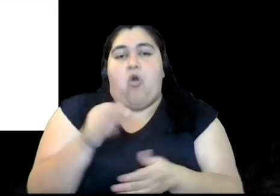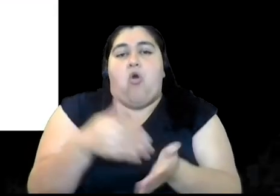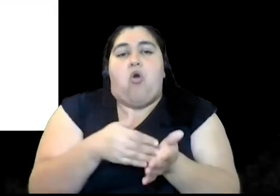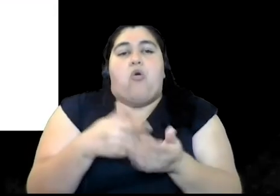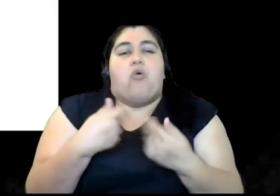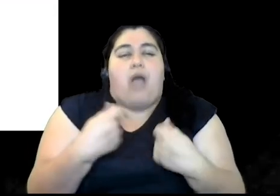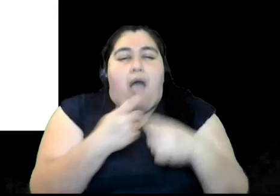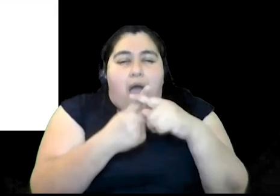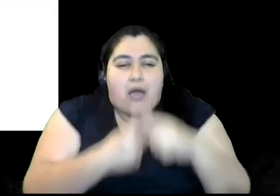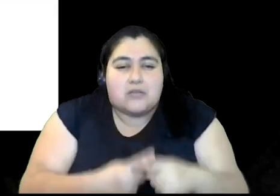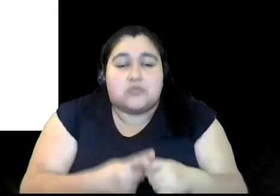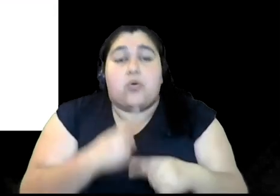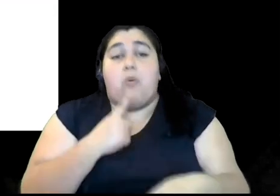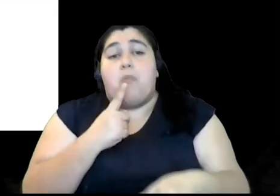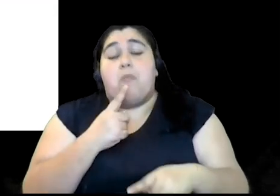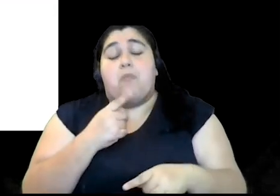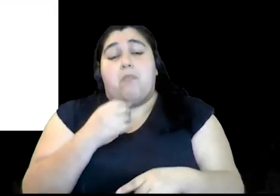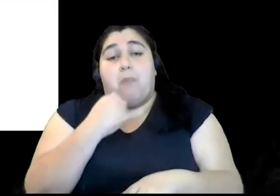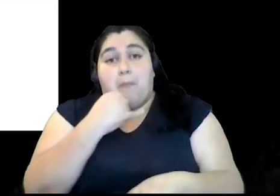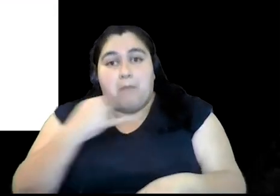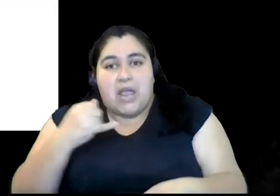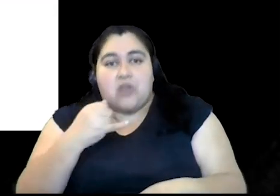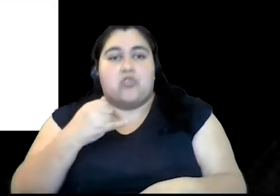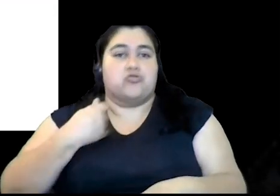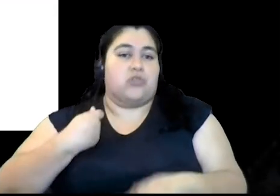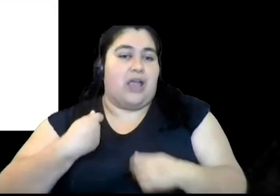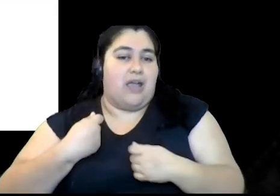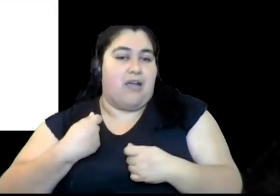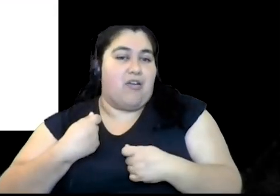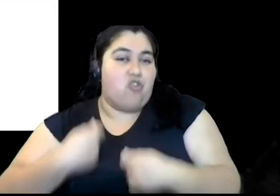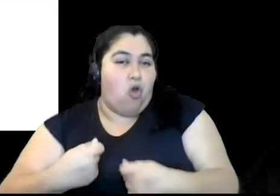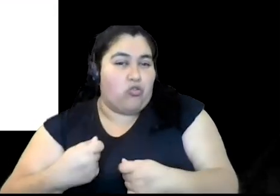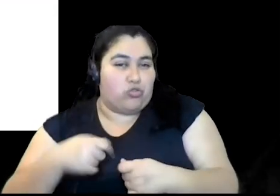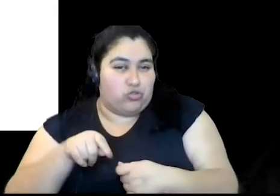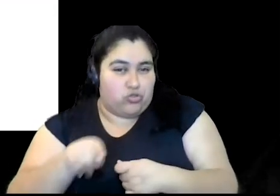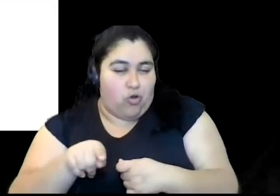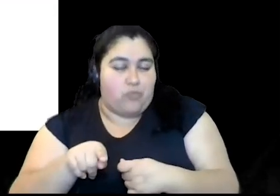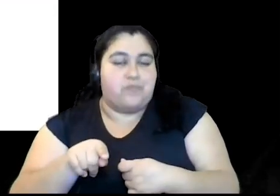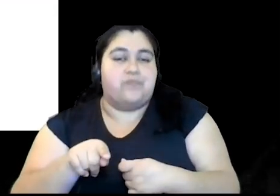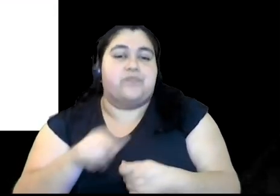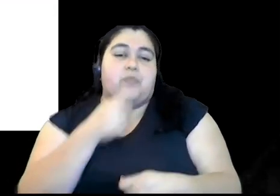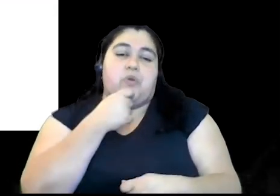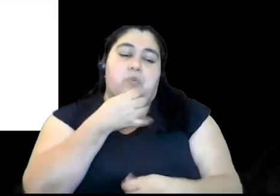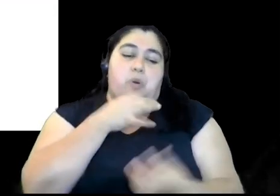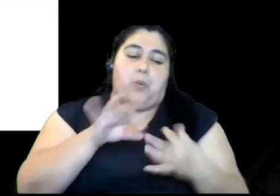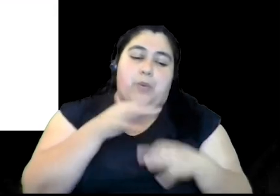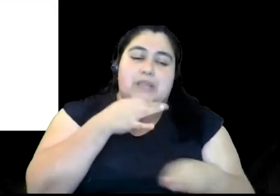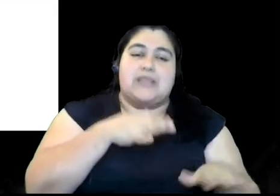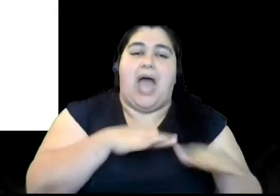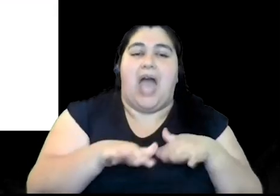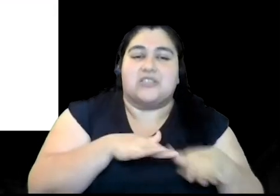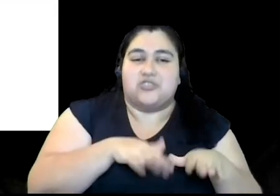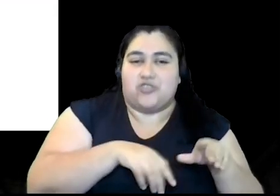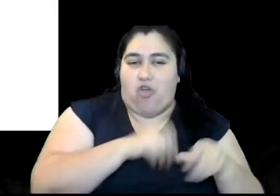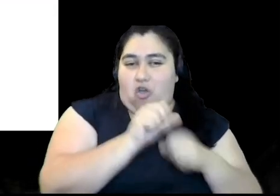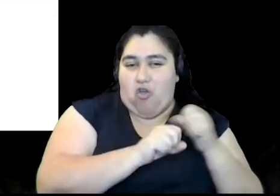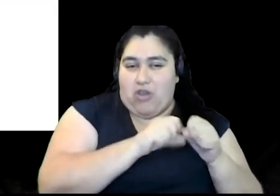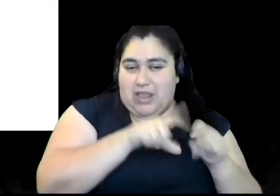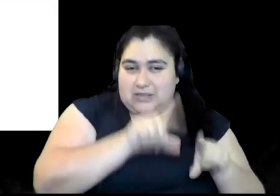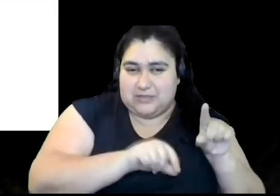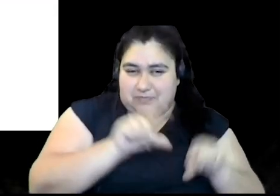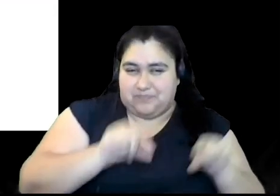rendimiento, menos el costo de ese activo financiero. Estamos hablando, por ejemplo, de venta de acciones que